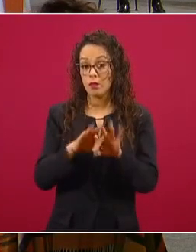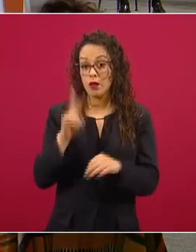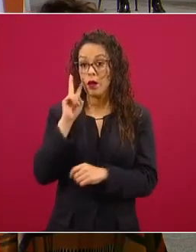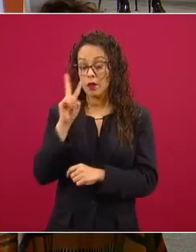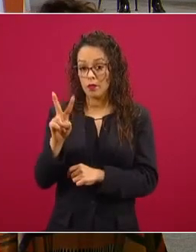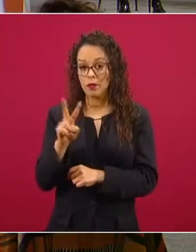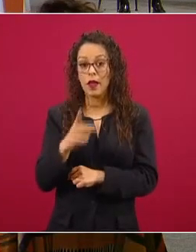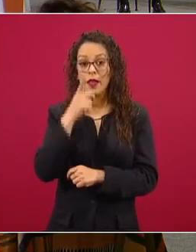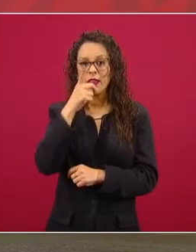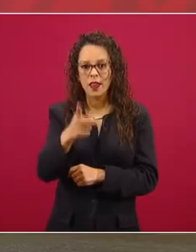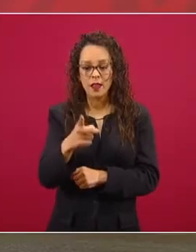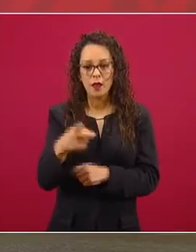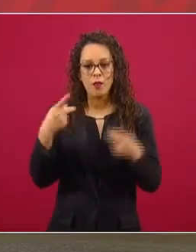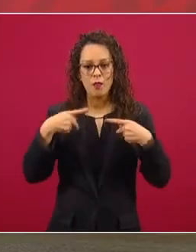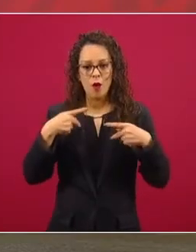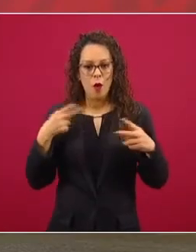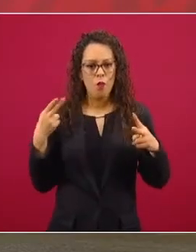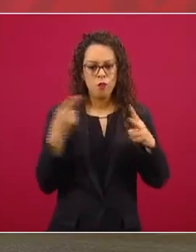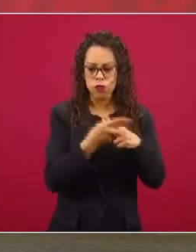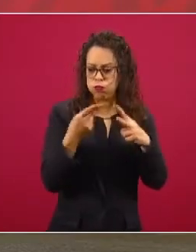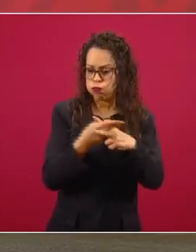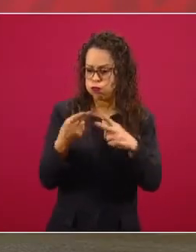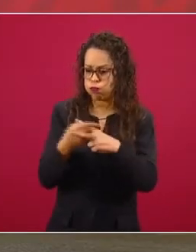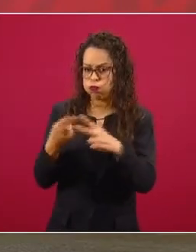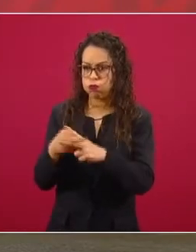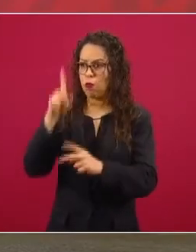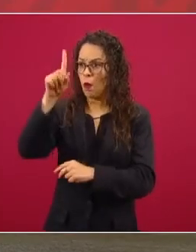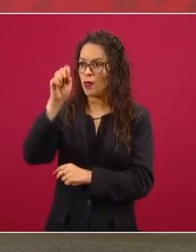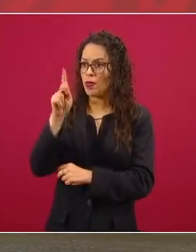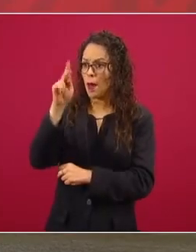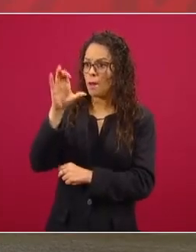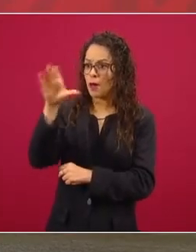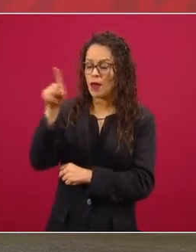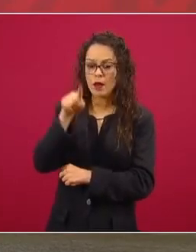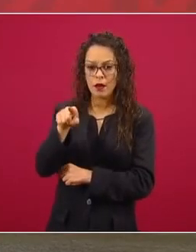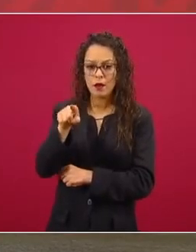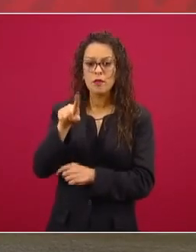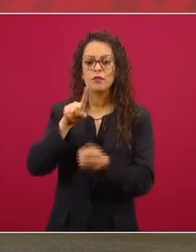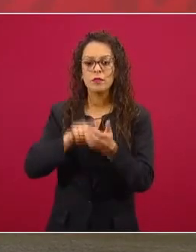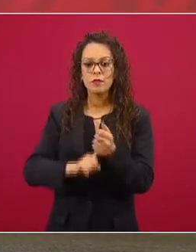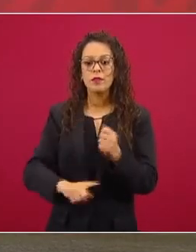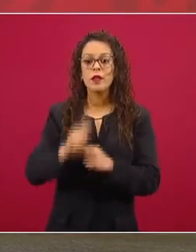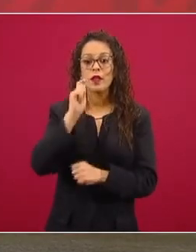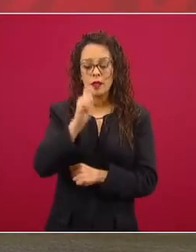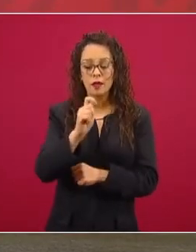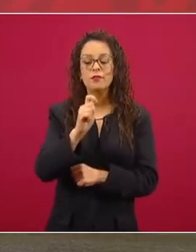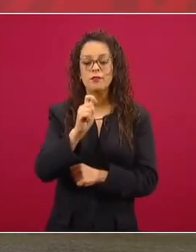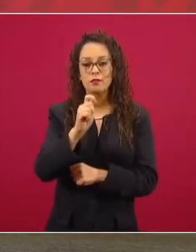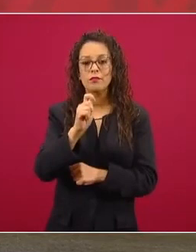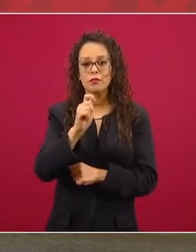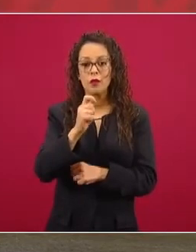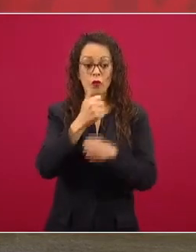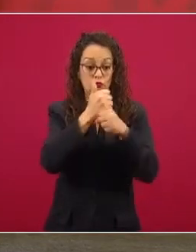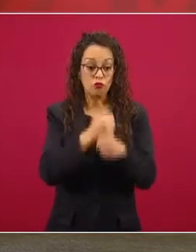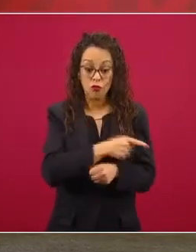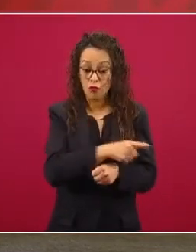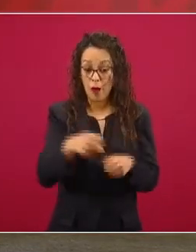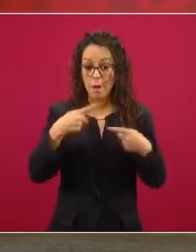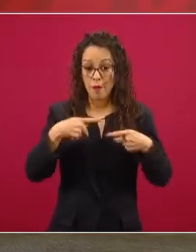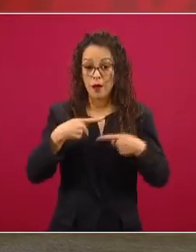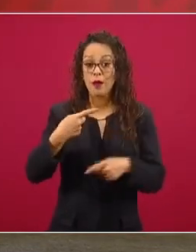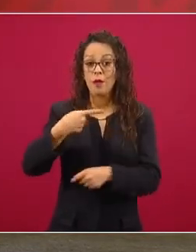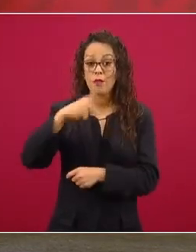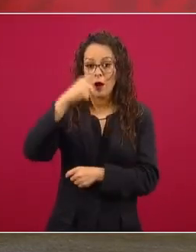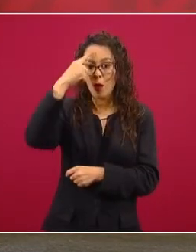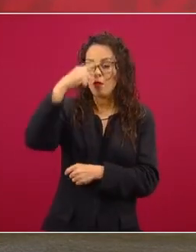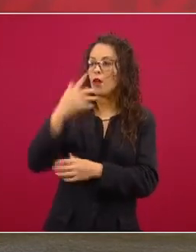masacre en Tepic pudo ser un montaje doloroso para mandar mensaje al gobierno de Estados Unidos de que aquí sí se usa